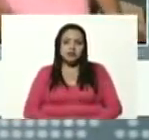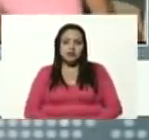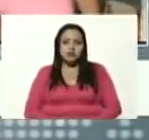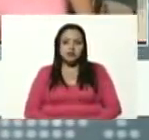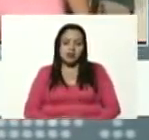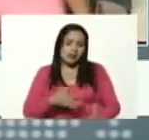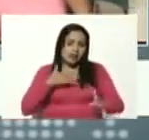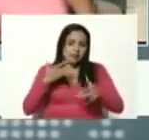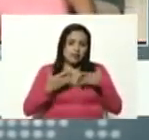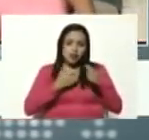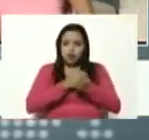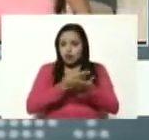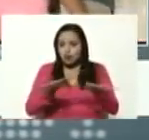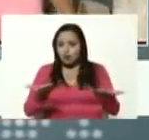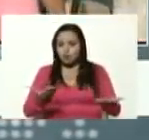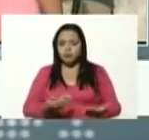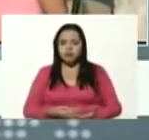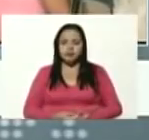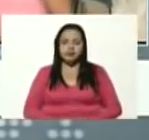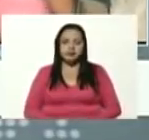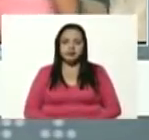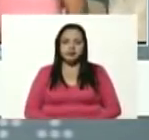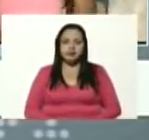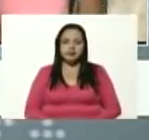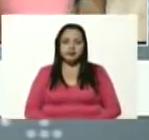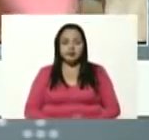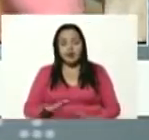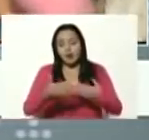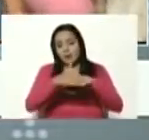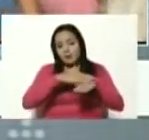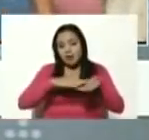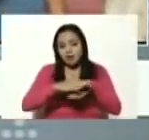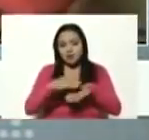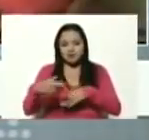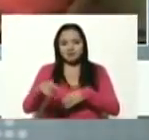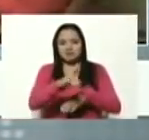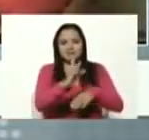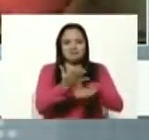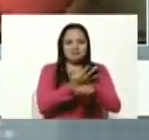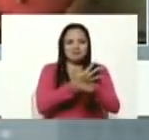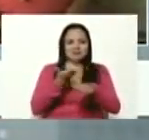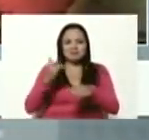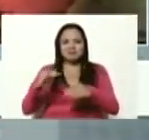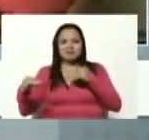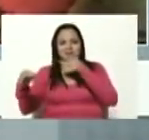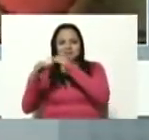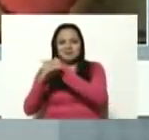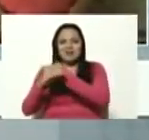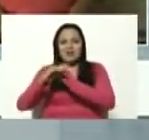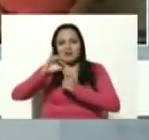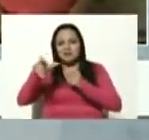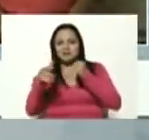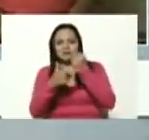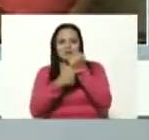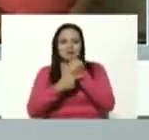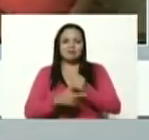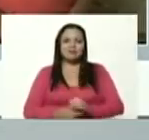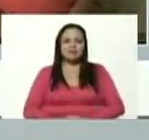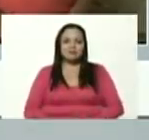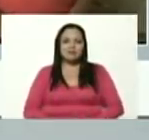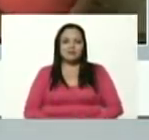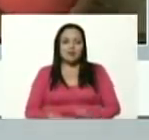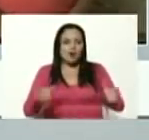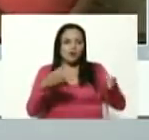noble. Así que le pido perdón a las ratas pelúas por compararlo con esta gentuza, con esta banda